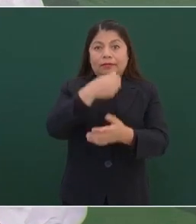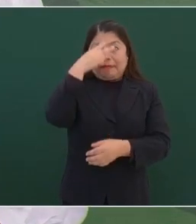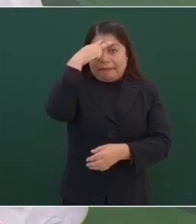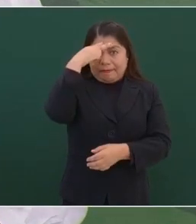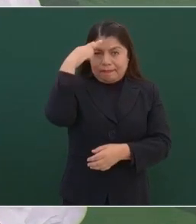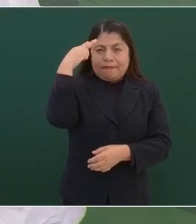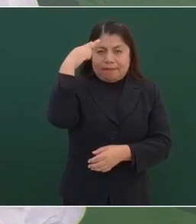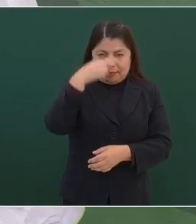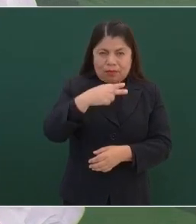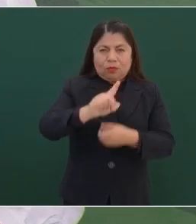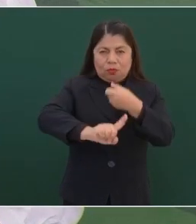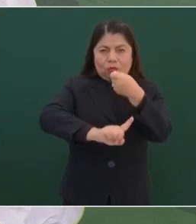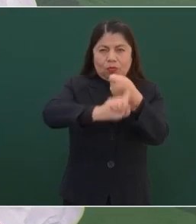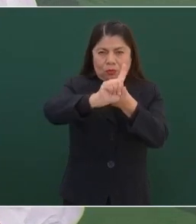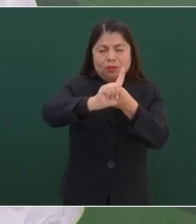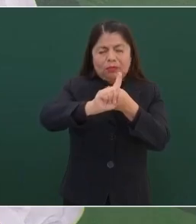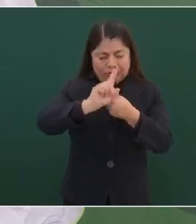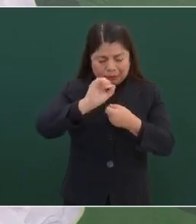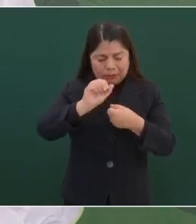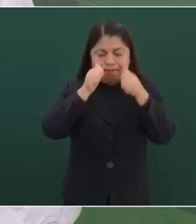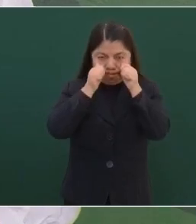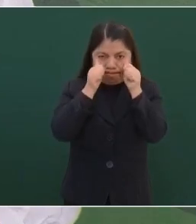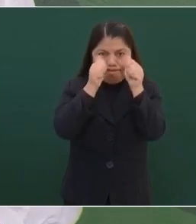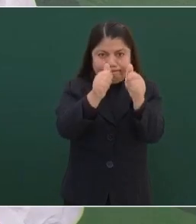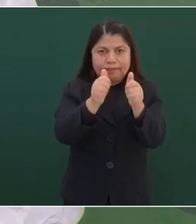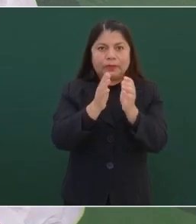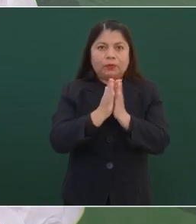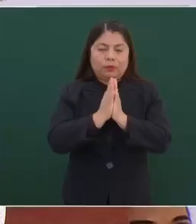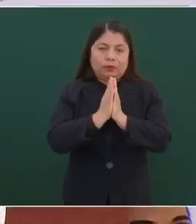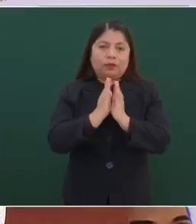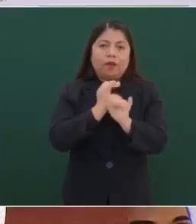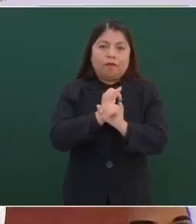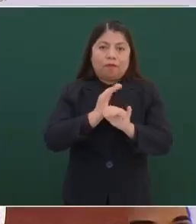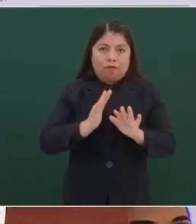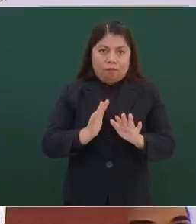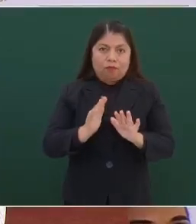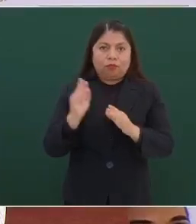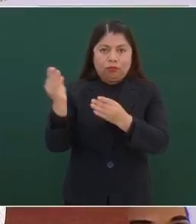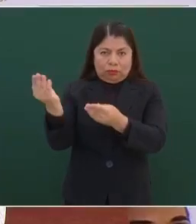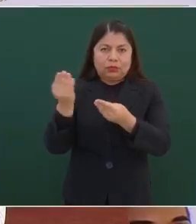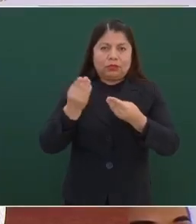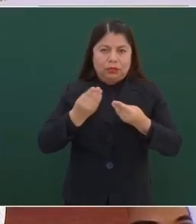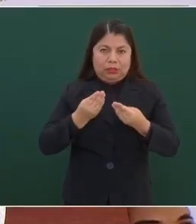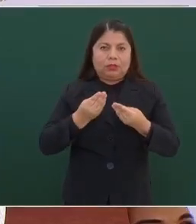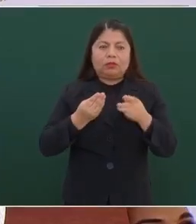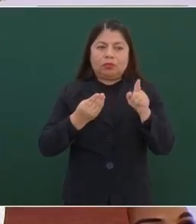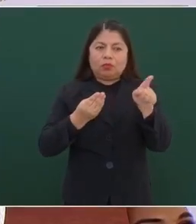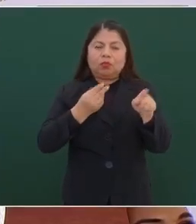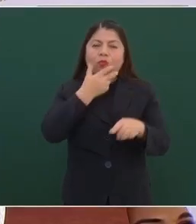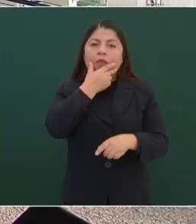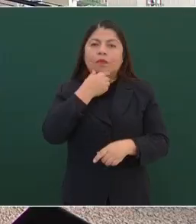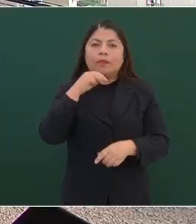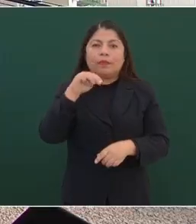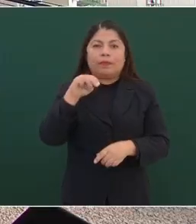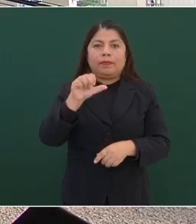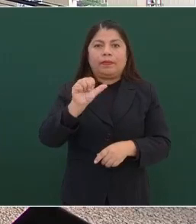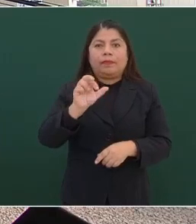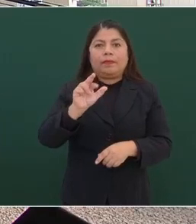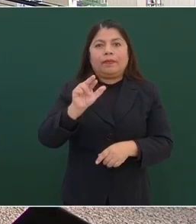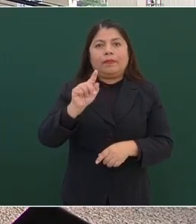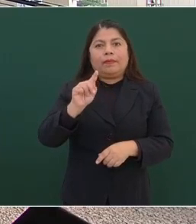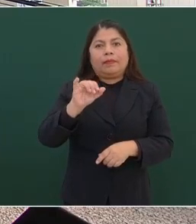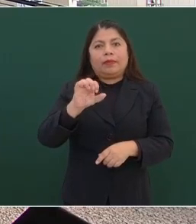das los datos a, claro, Jesús, sí, para verlo con Martí Batres. Martí Batres, ¿sí? Muchas gracias. Sí.